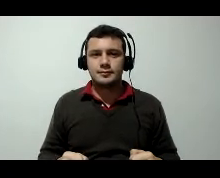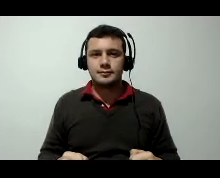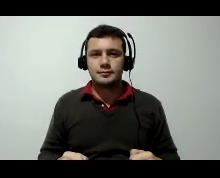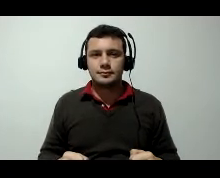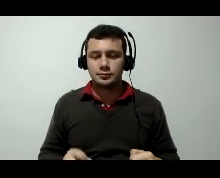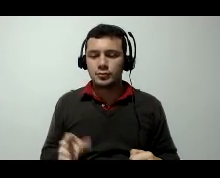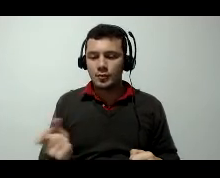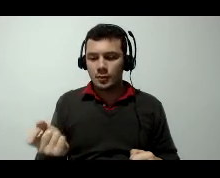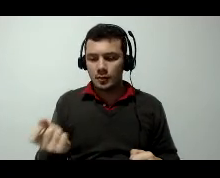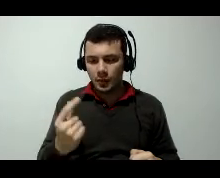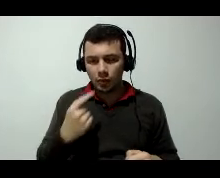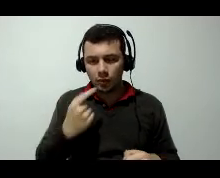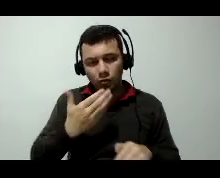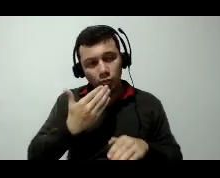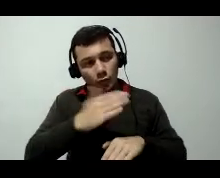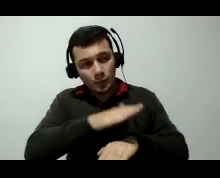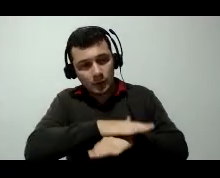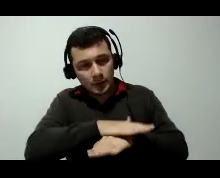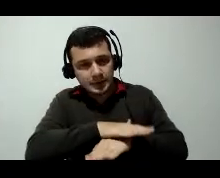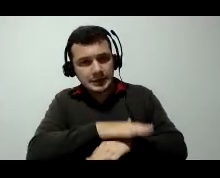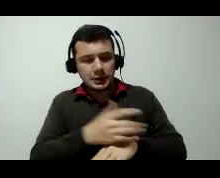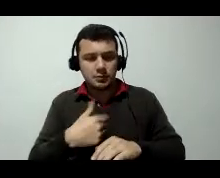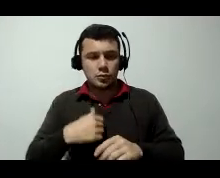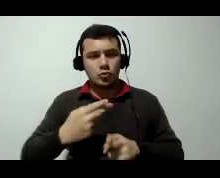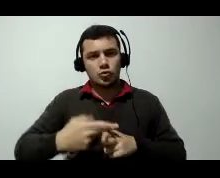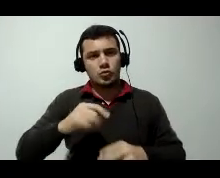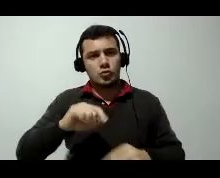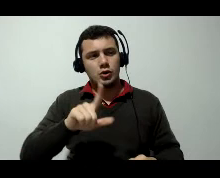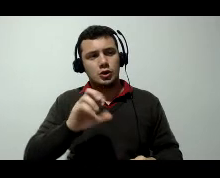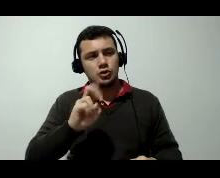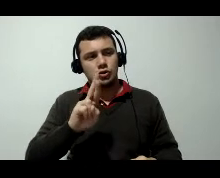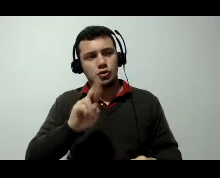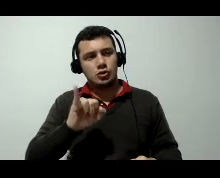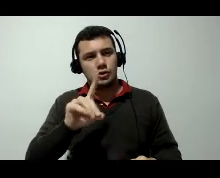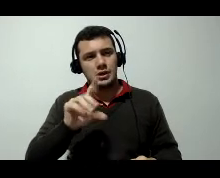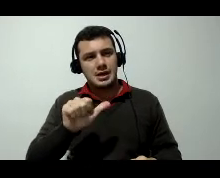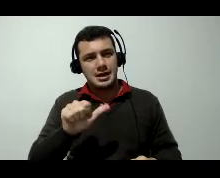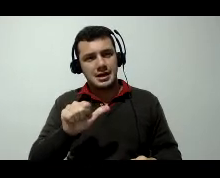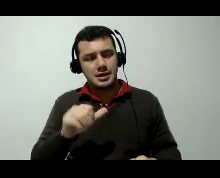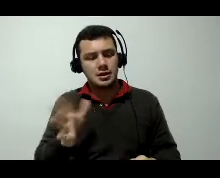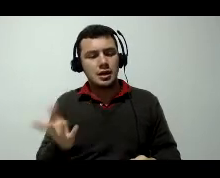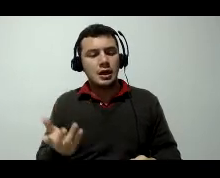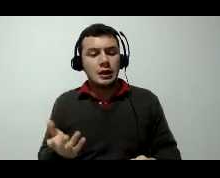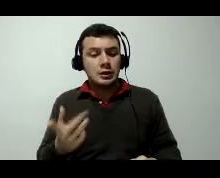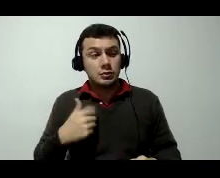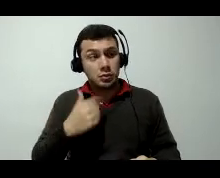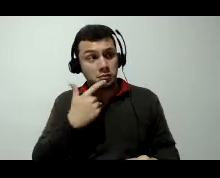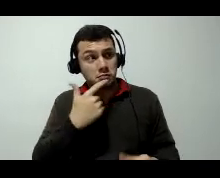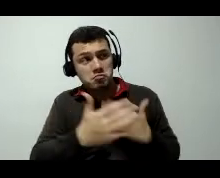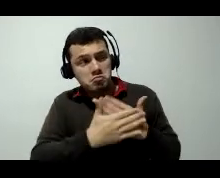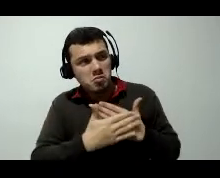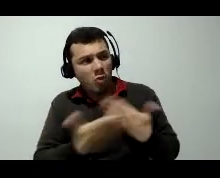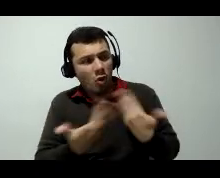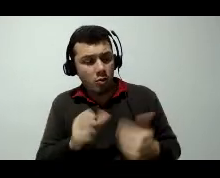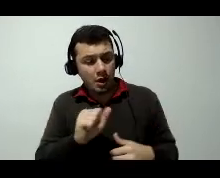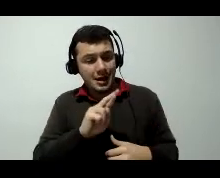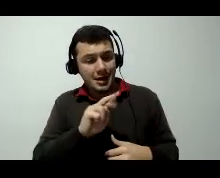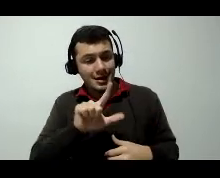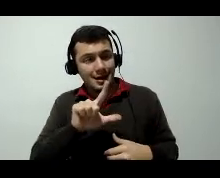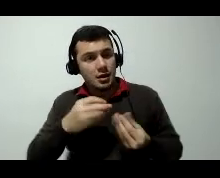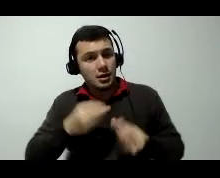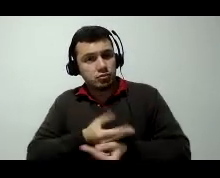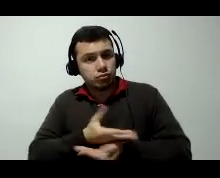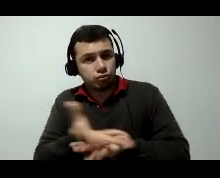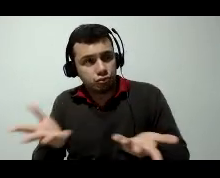Preguntan, buenas tardes, mi nombre es Zoraida Abril. ¿Me pueden informar si las ARL están suministrando los insumos necesarios para la protección de nosotros